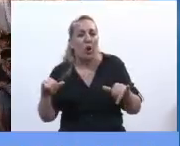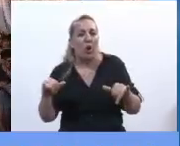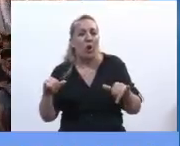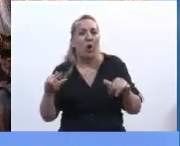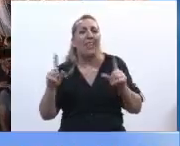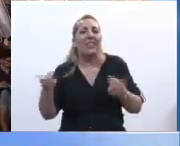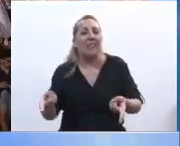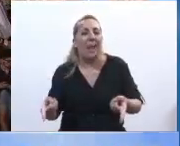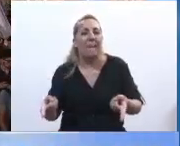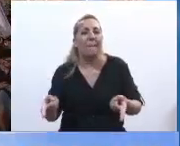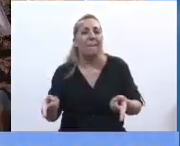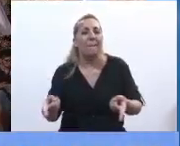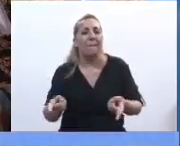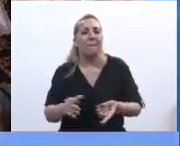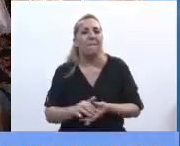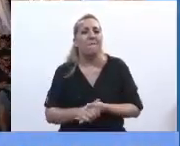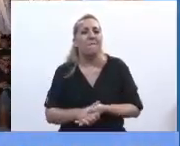también la